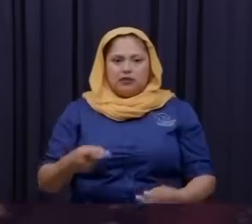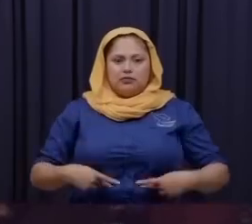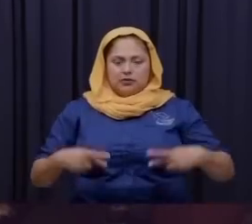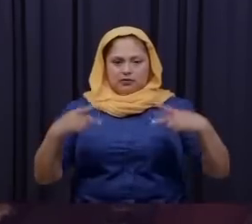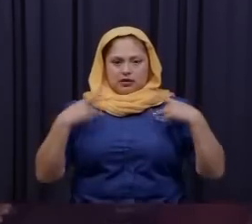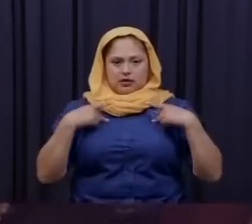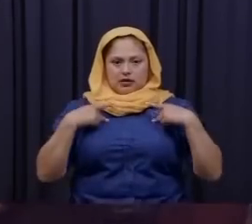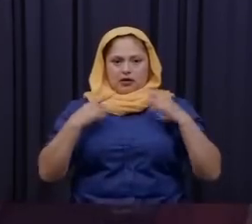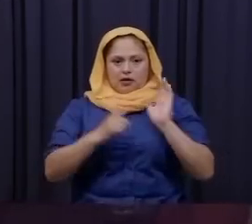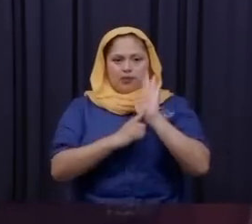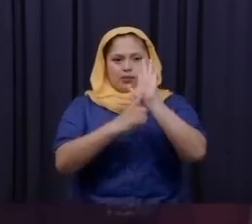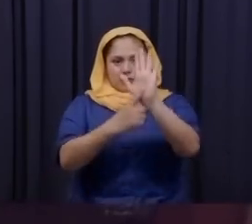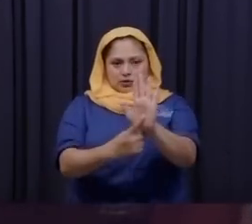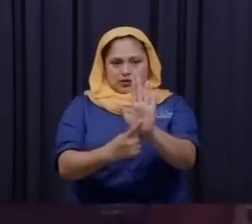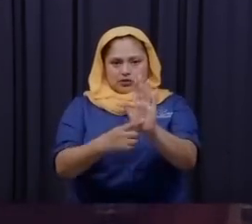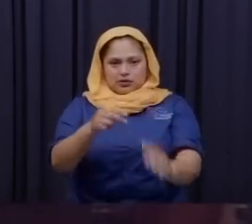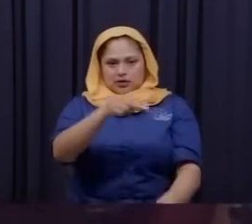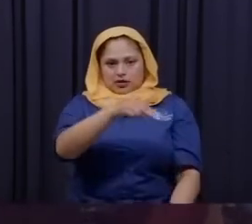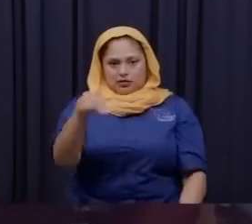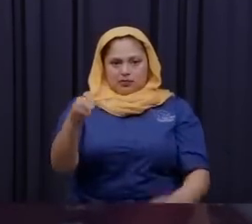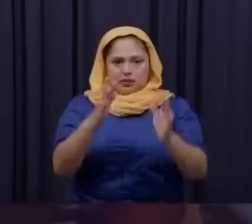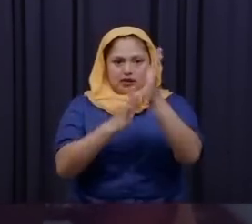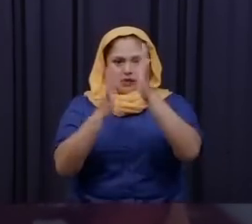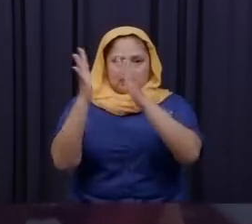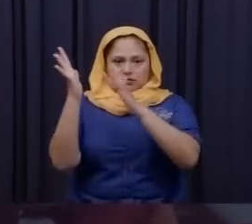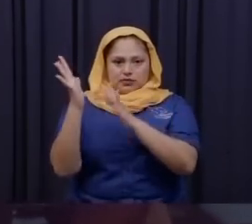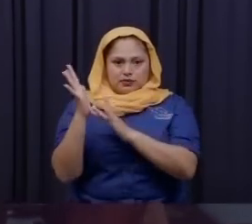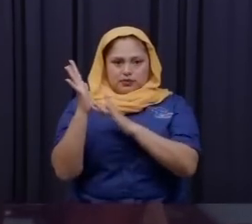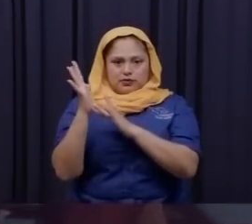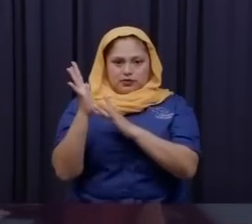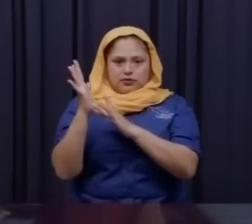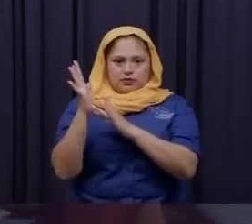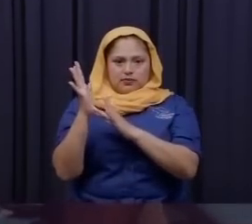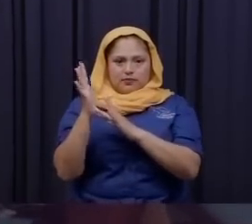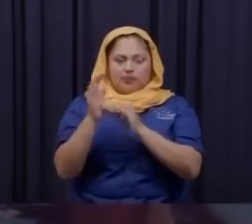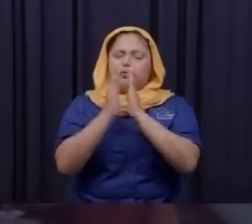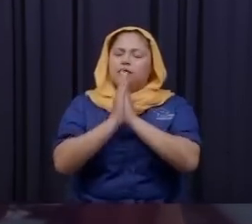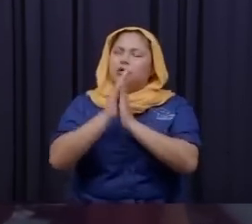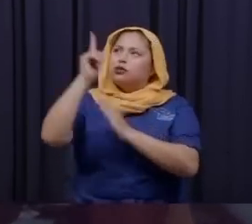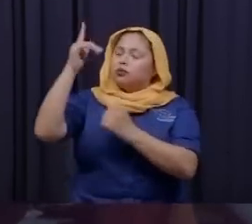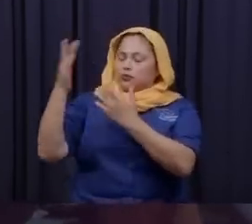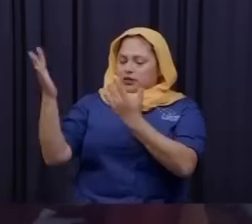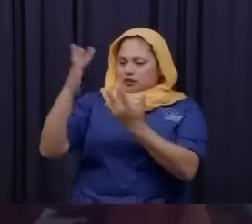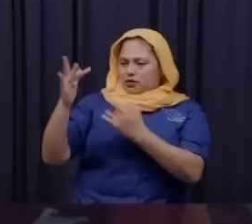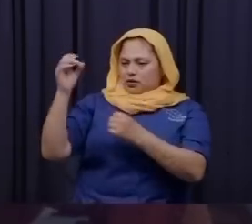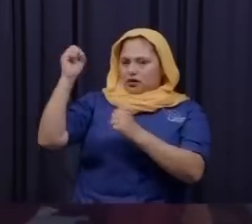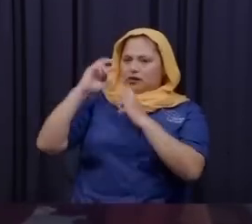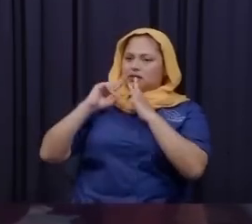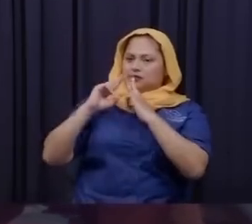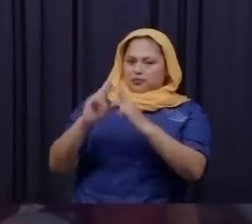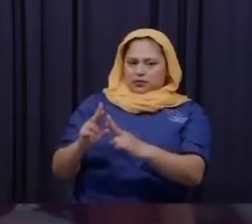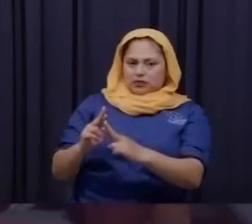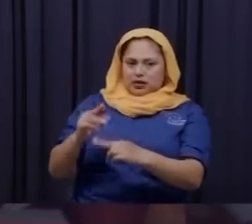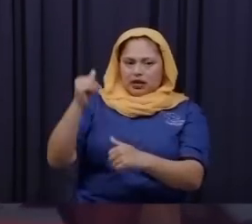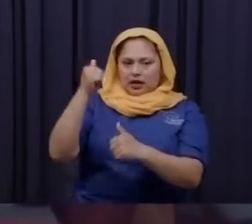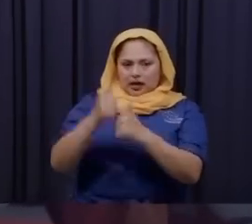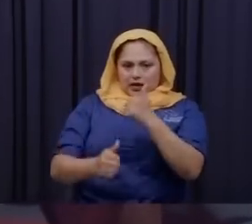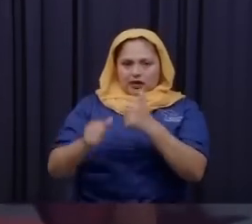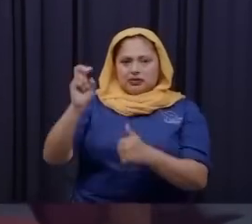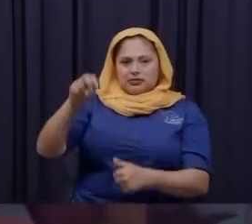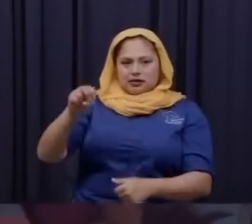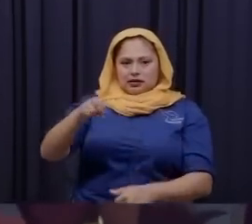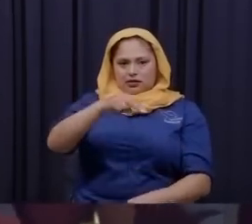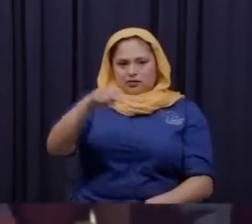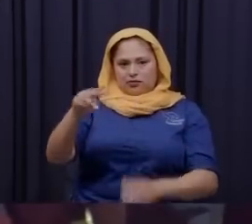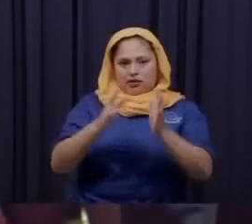hermanos, muéstrales en el nombre de Jesús. Y por favor, por tu misericordia, responde, Padre, cada petición en el nombre